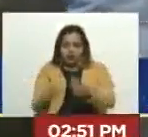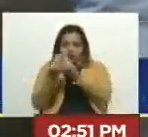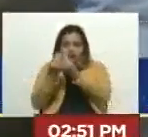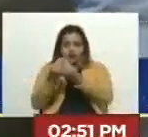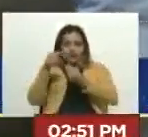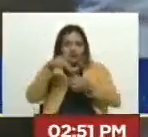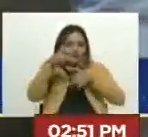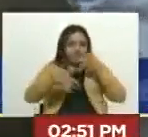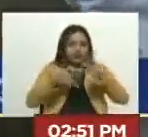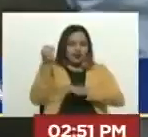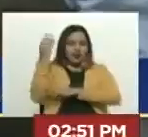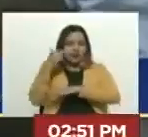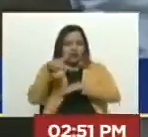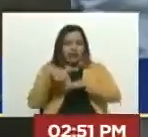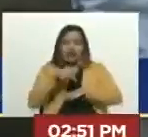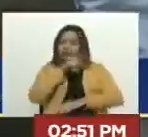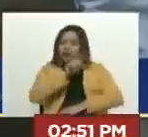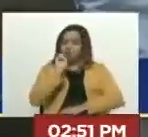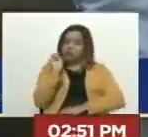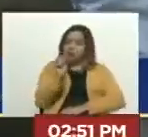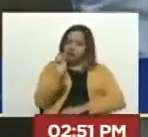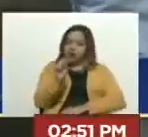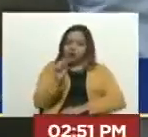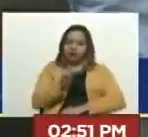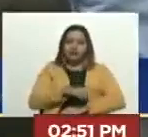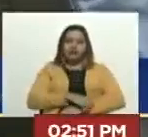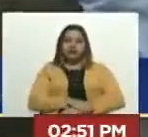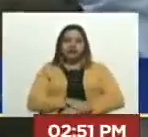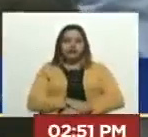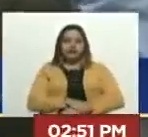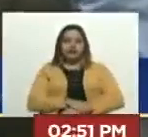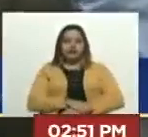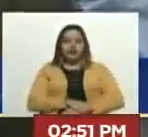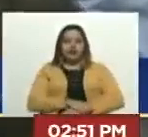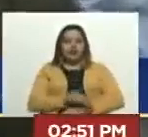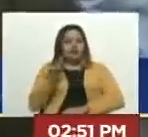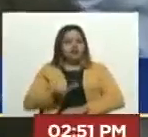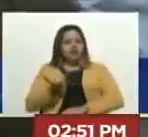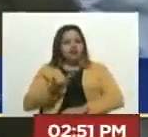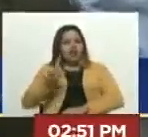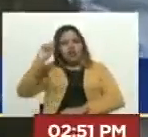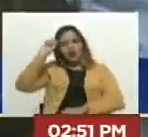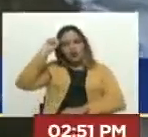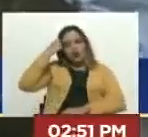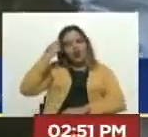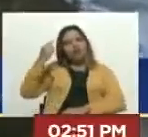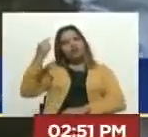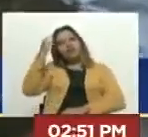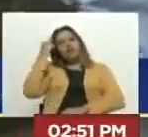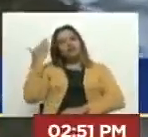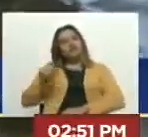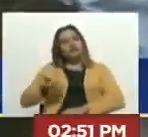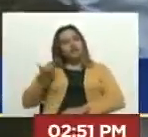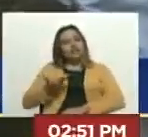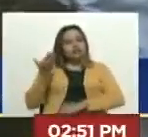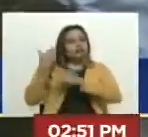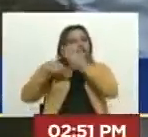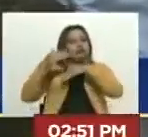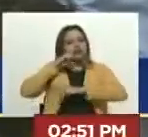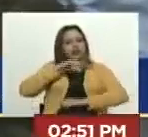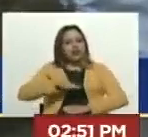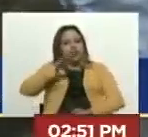sesión. Este punto de recordar la fecha icónica, ¿no?, de